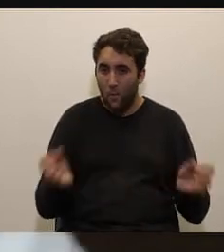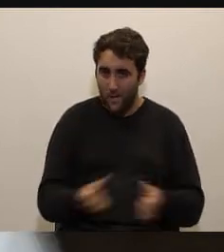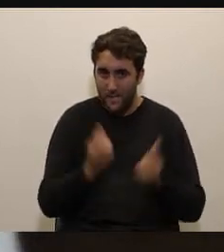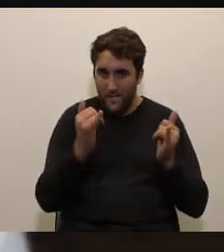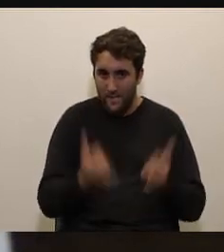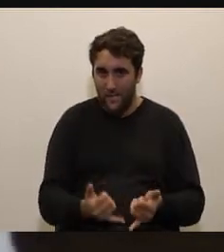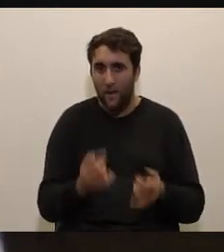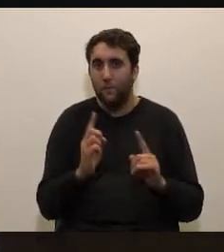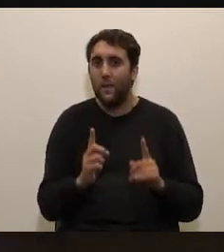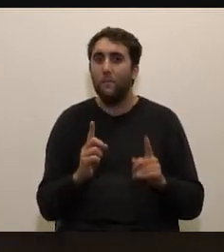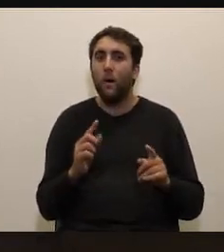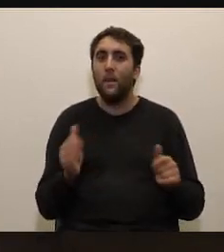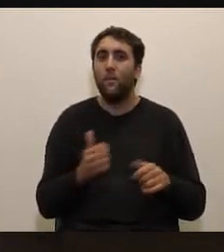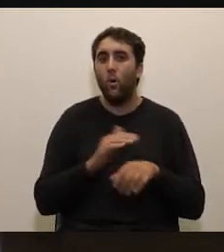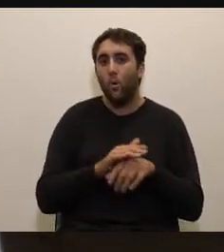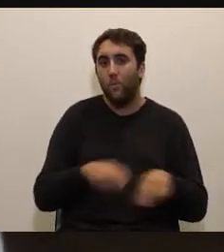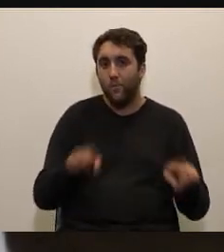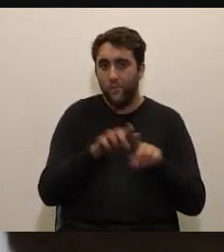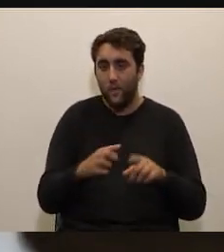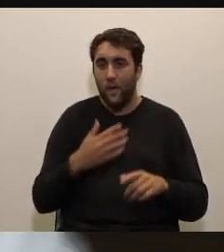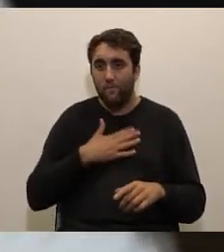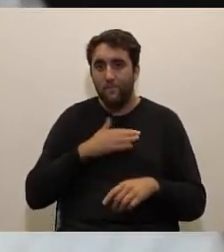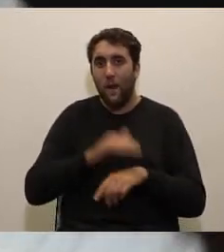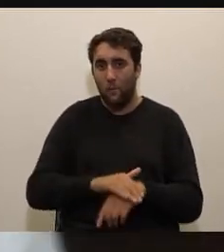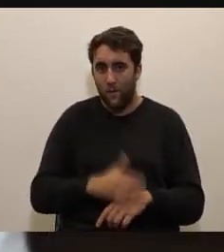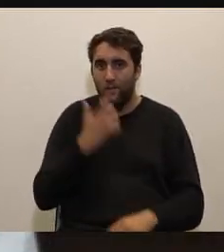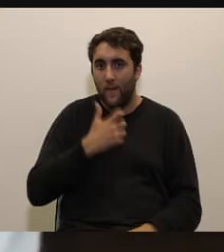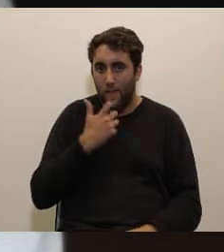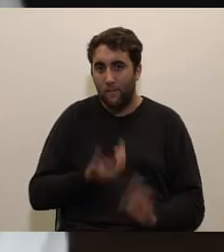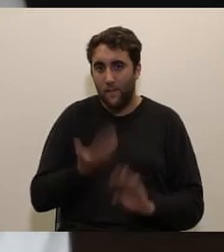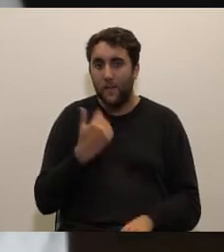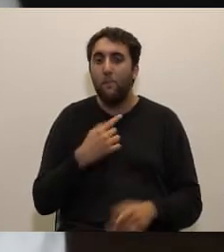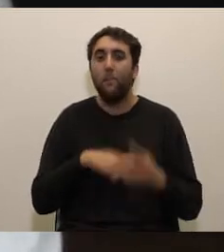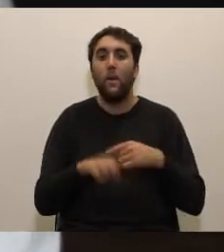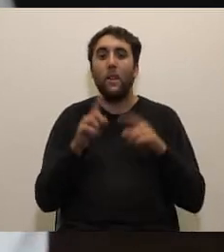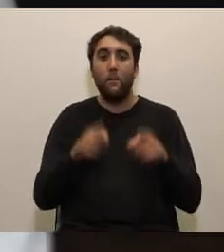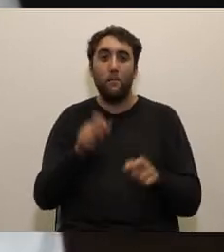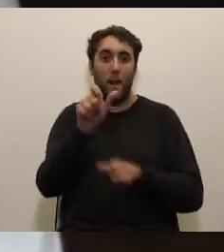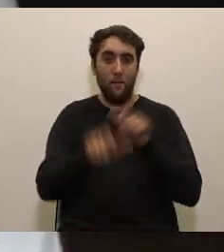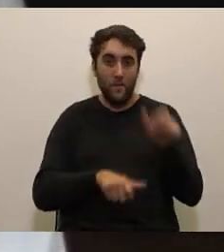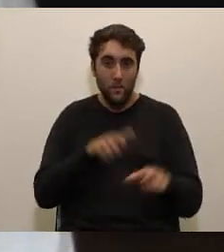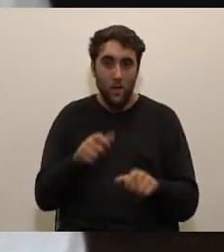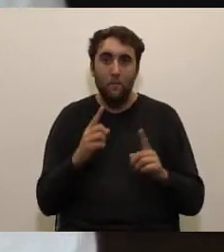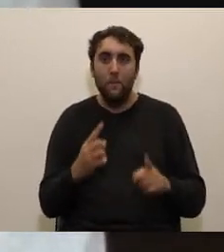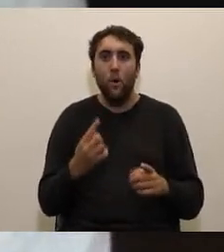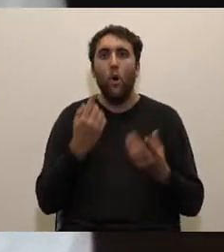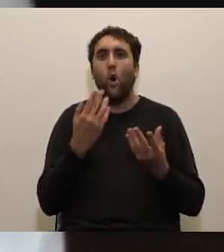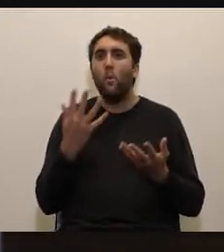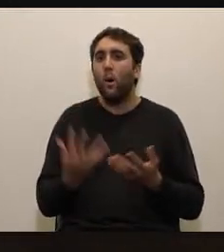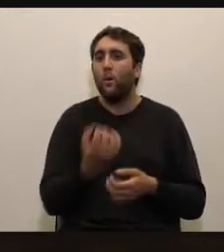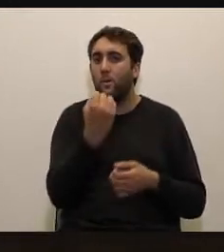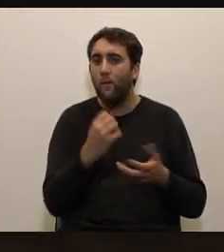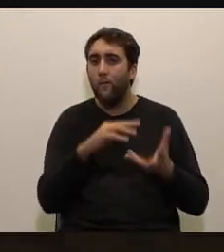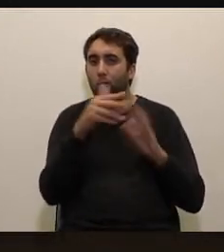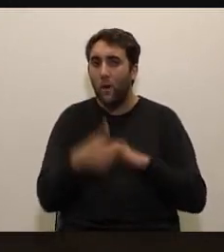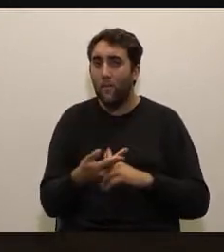por lo menos de nuestra parte, mea culpa. Pero también para las personas, encontrar las maneras que pueden